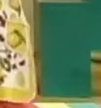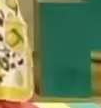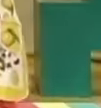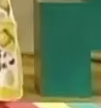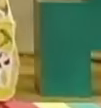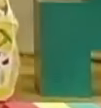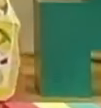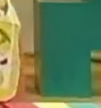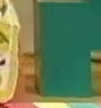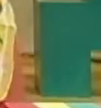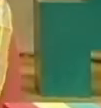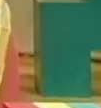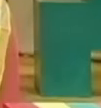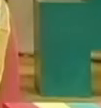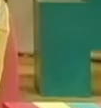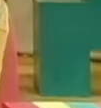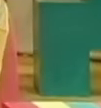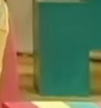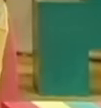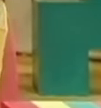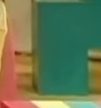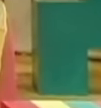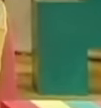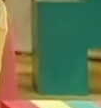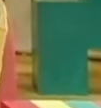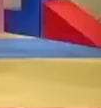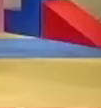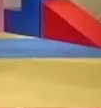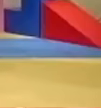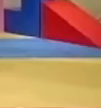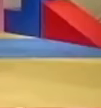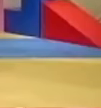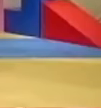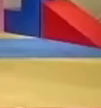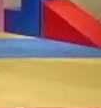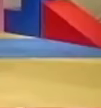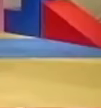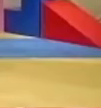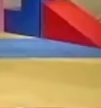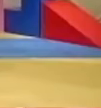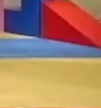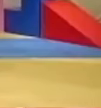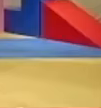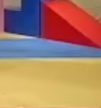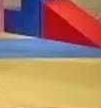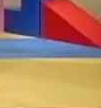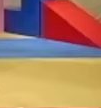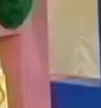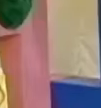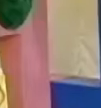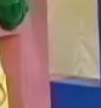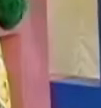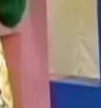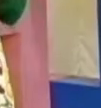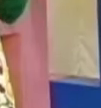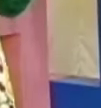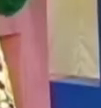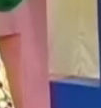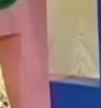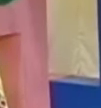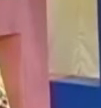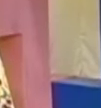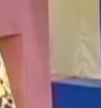la abuela: ¡cham, cham, cham, cham, cham! ¡Tú eres el robot y yo te ordeno!